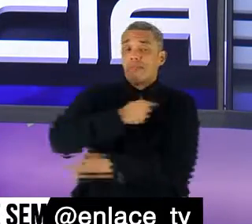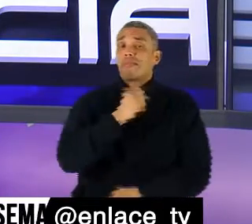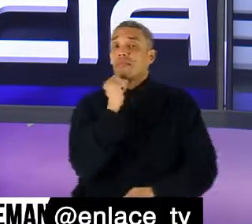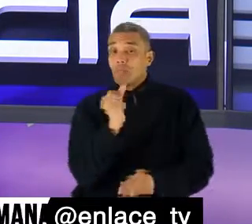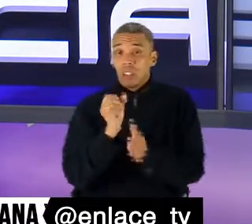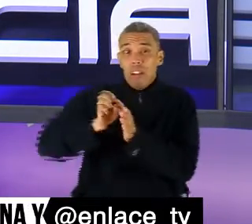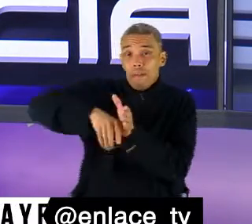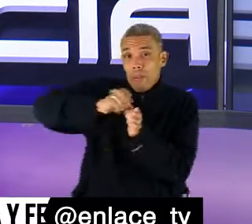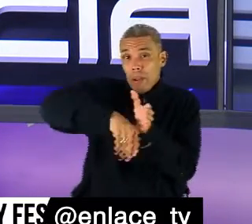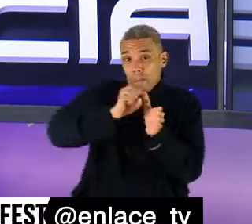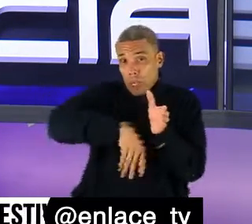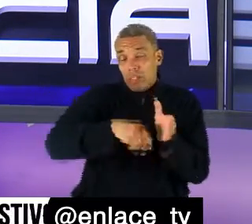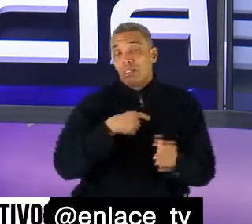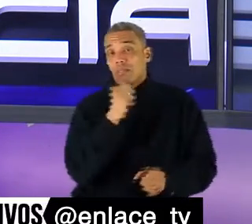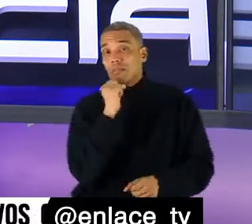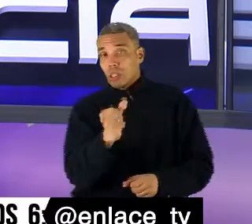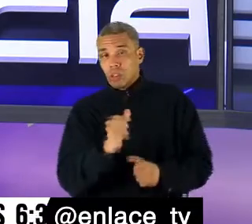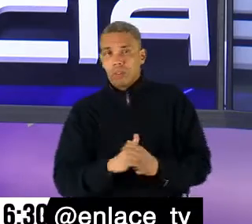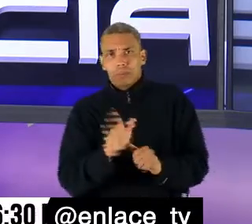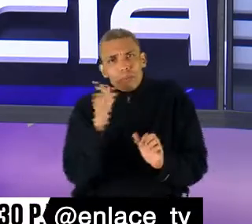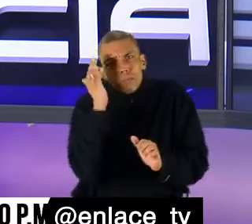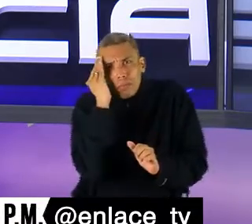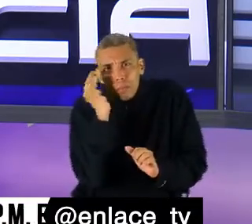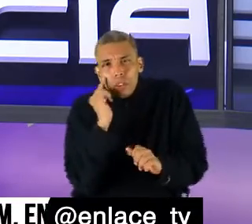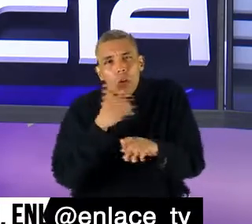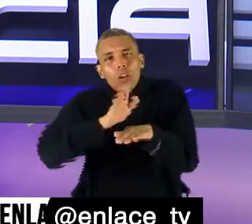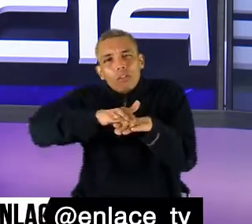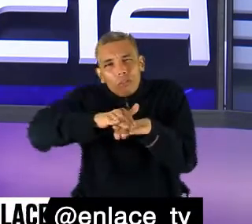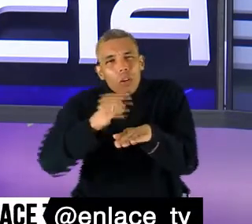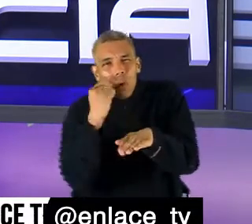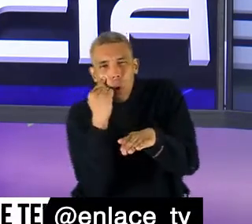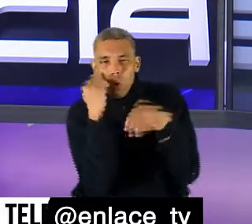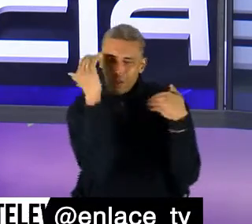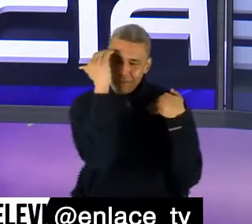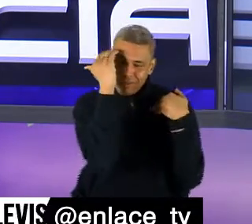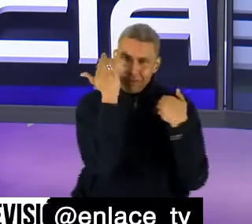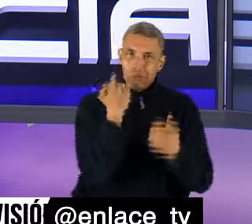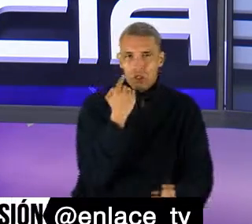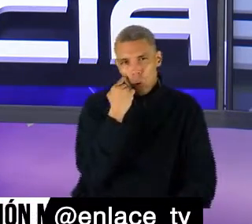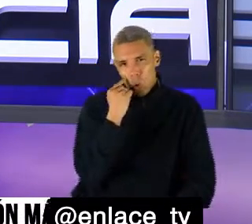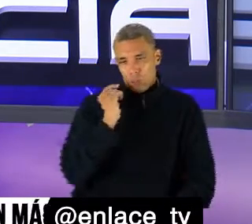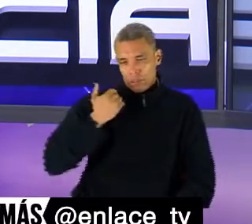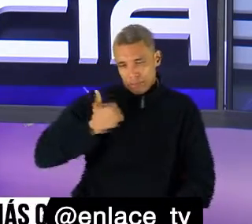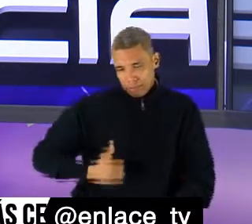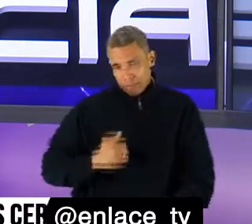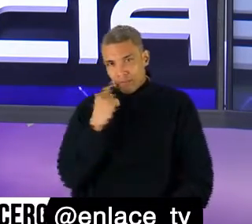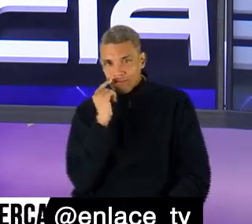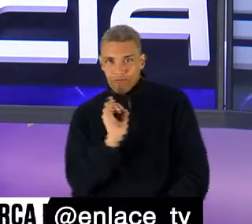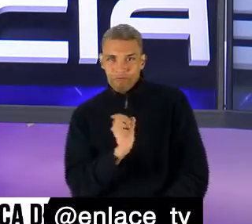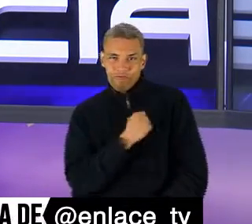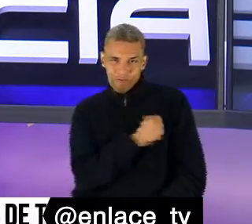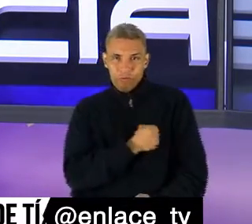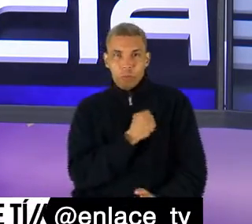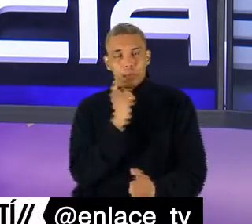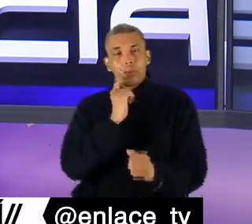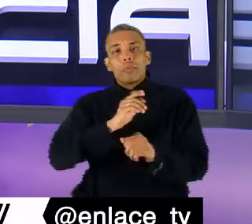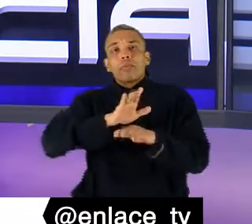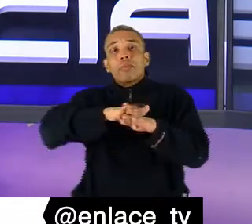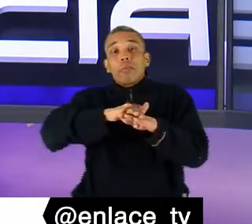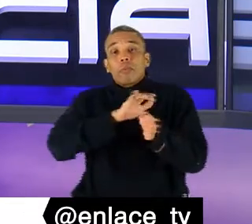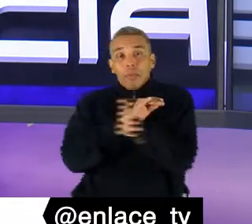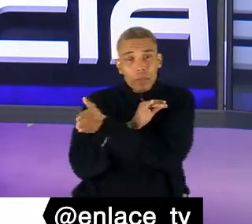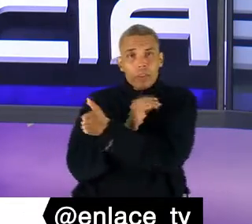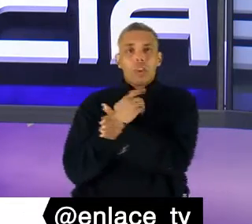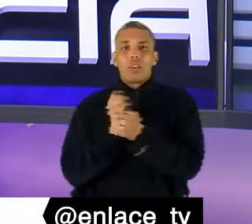Independientemente del recorrido del carro recolector de aseo, una invitación a la cultura ciudadana, señores. Hacemos una pausa y en instantes regresamos